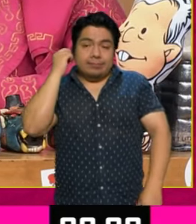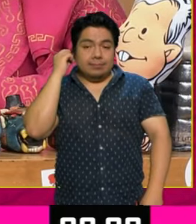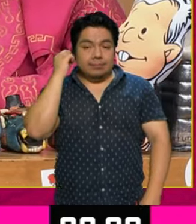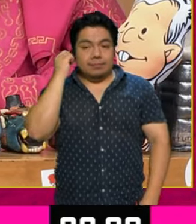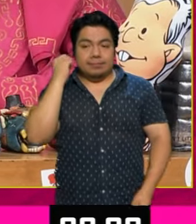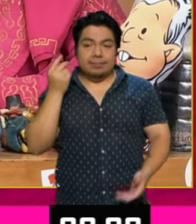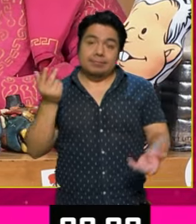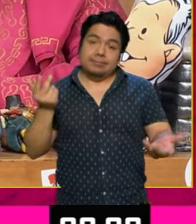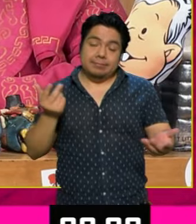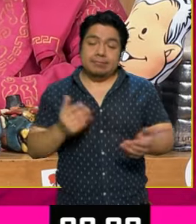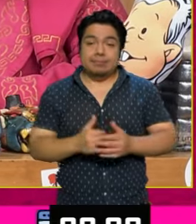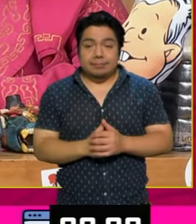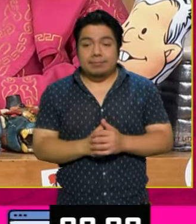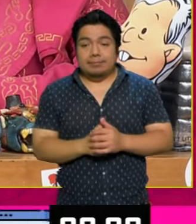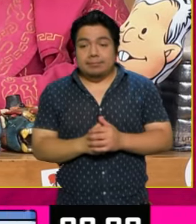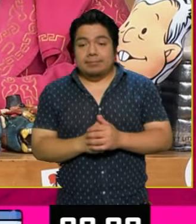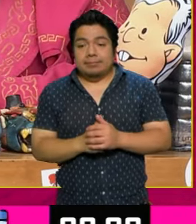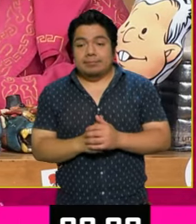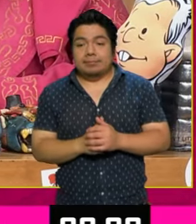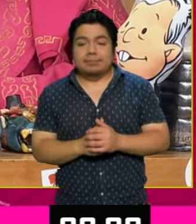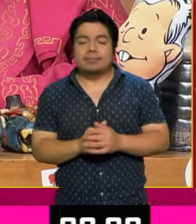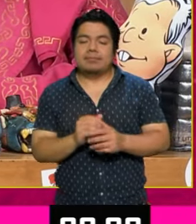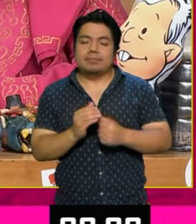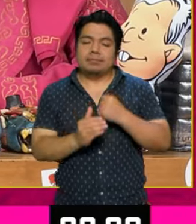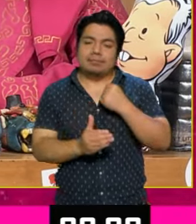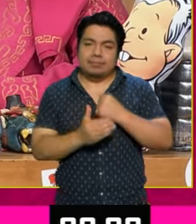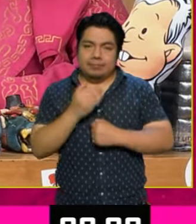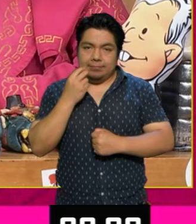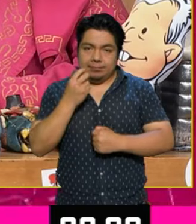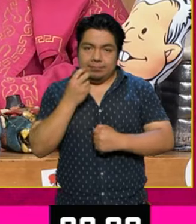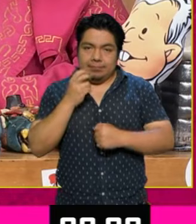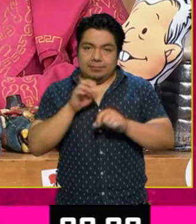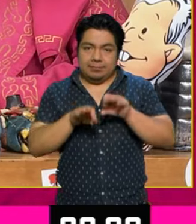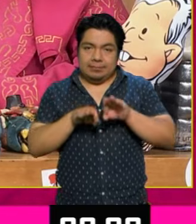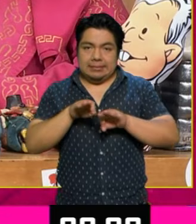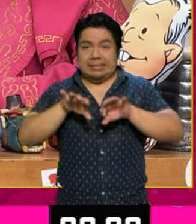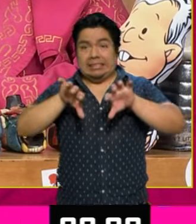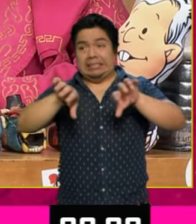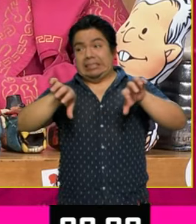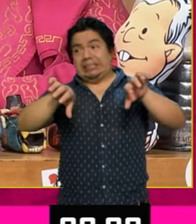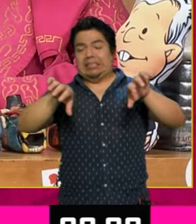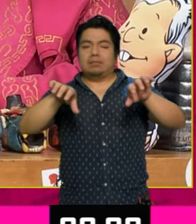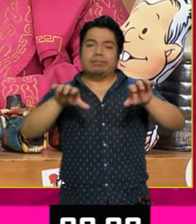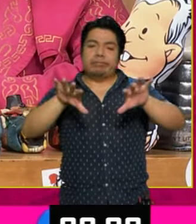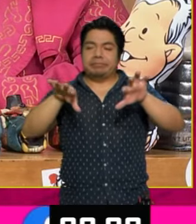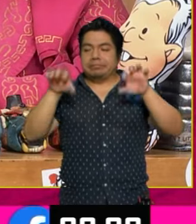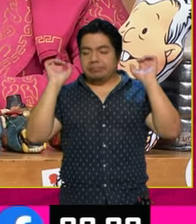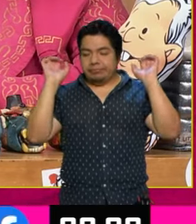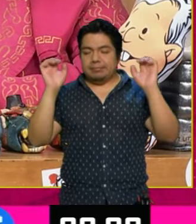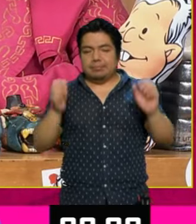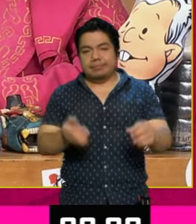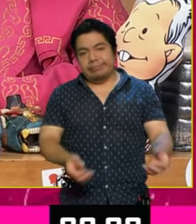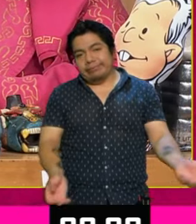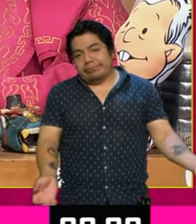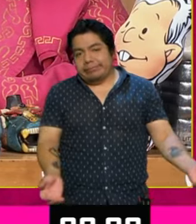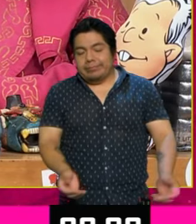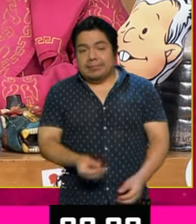Por no ir al gym. Hizo yo por eso. Por salvarse, no, pero todo